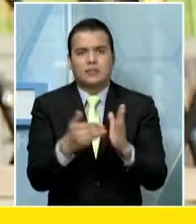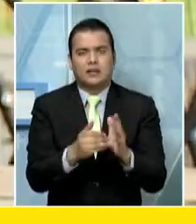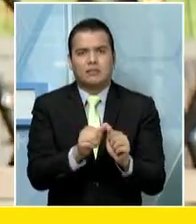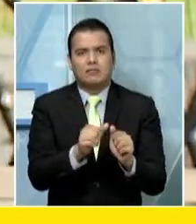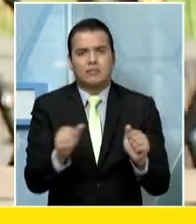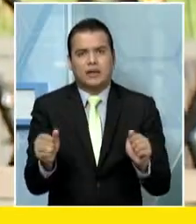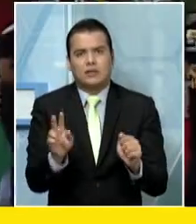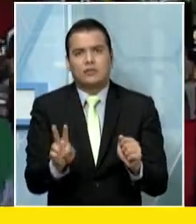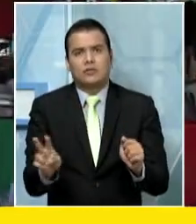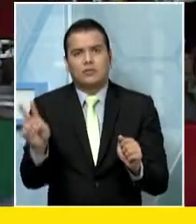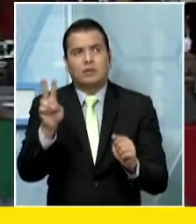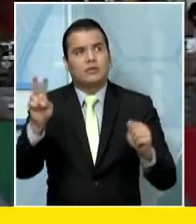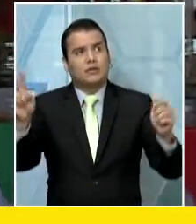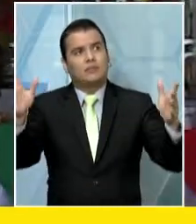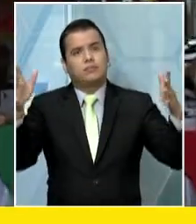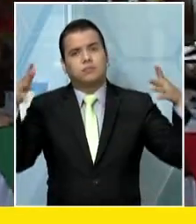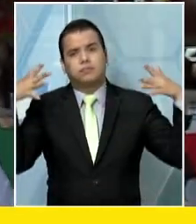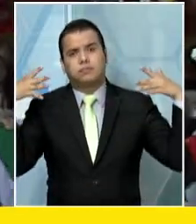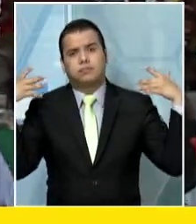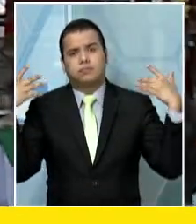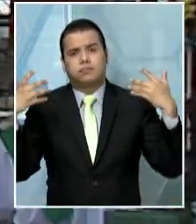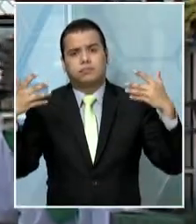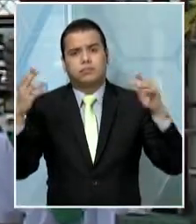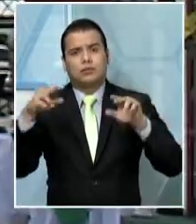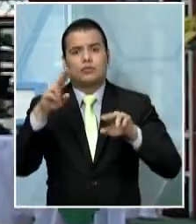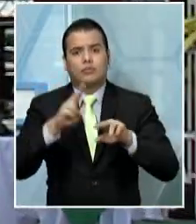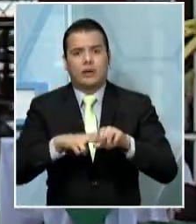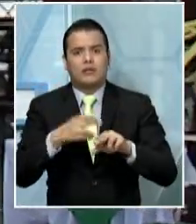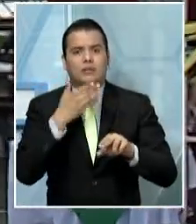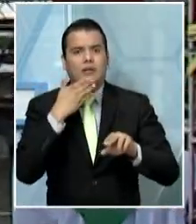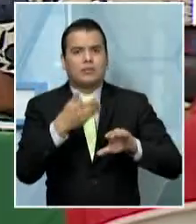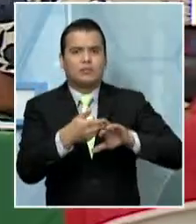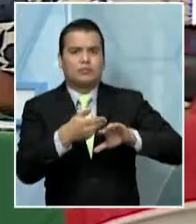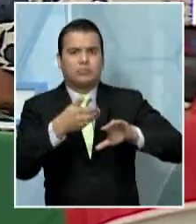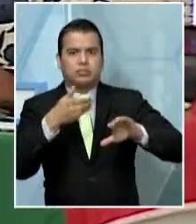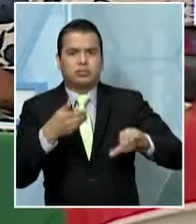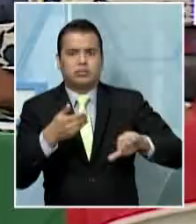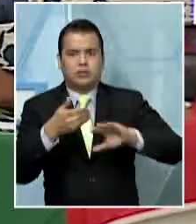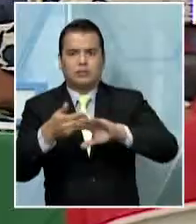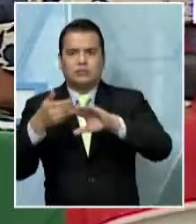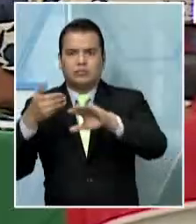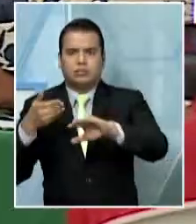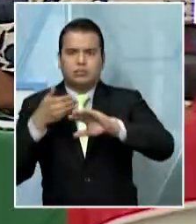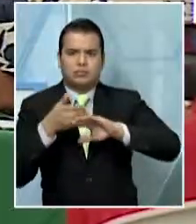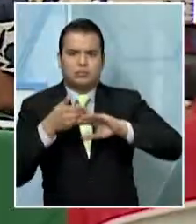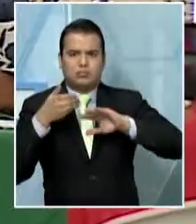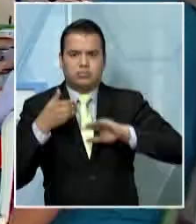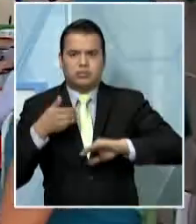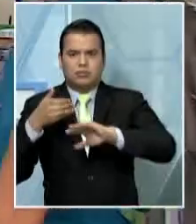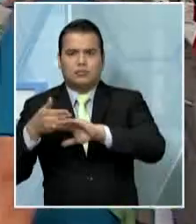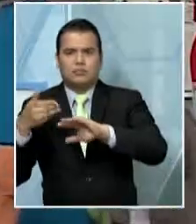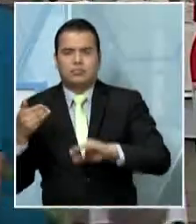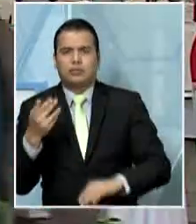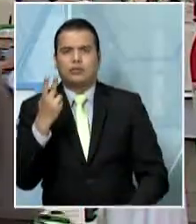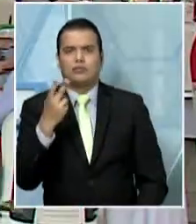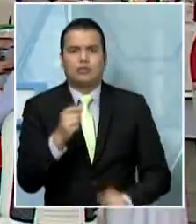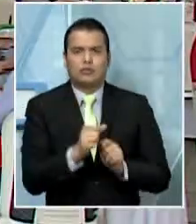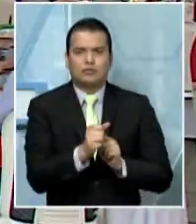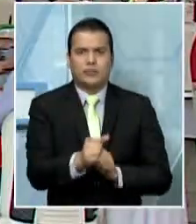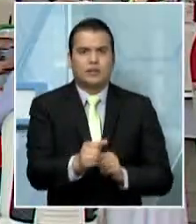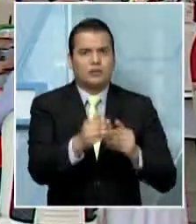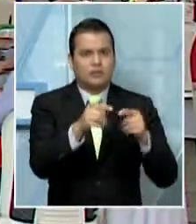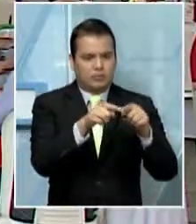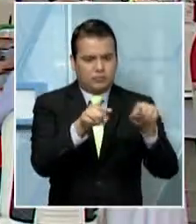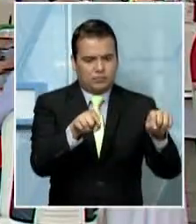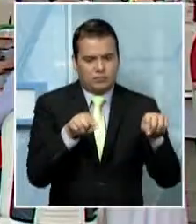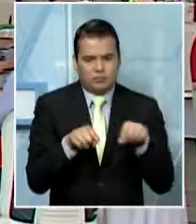tiene aireación natural de la cordillera. Hemos generado un distanciamiento de 2 metros, y vamos a generar unos espacios encerrados y va a haber